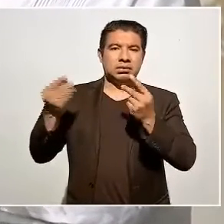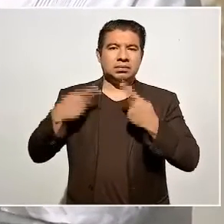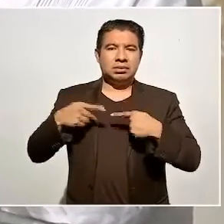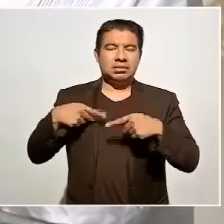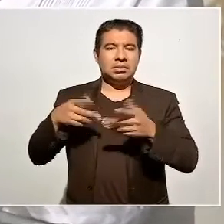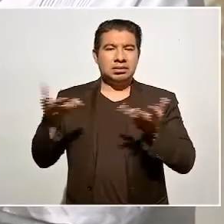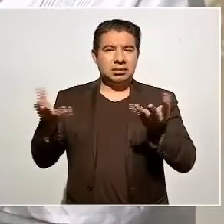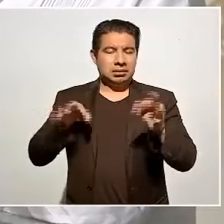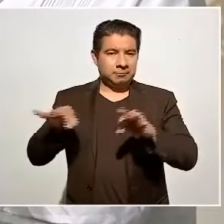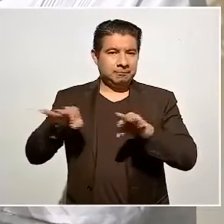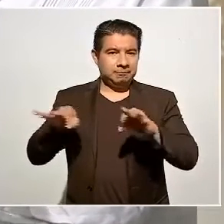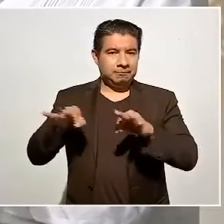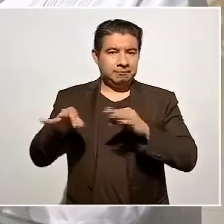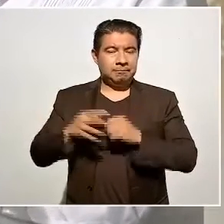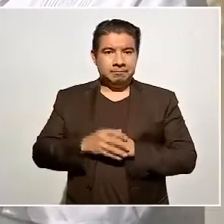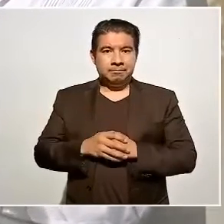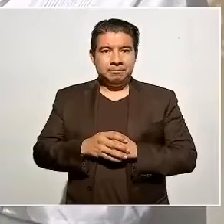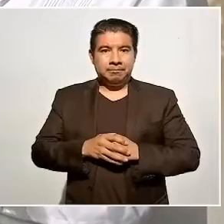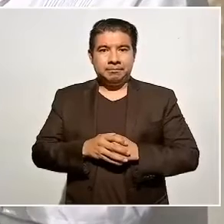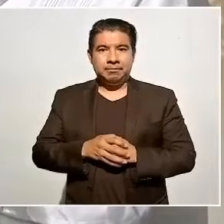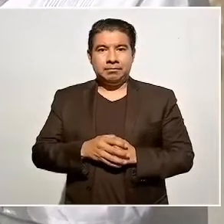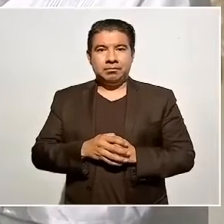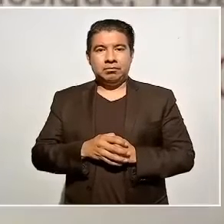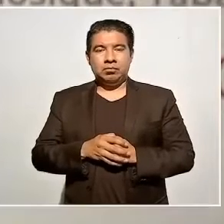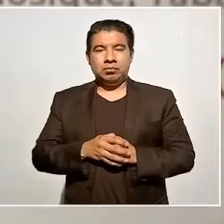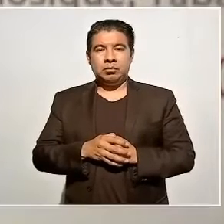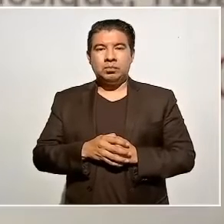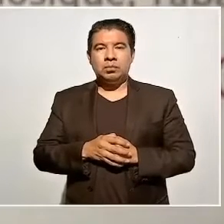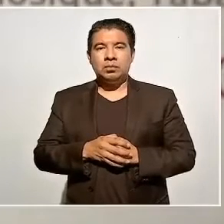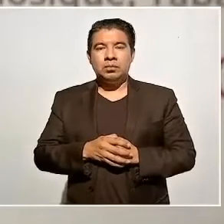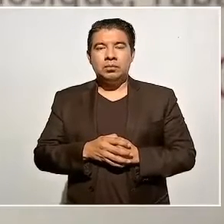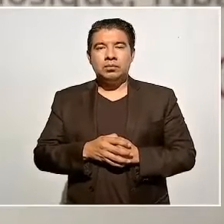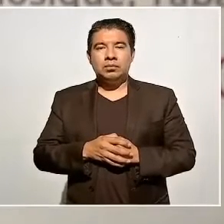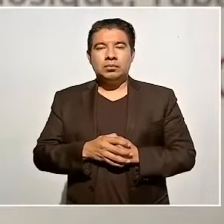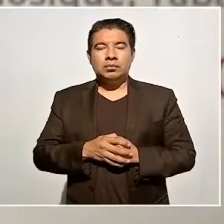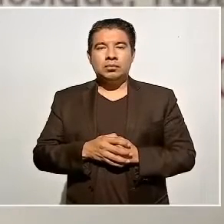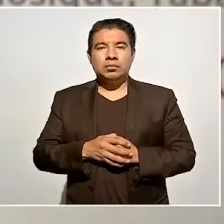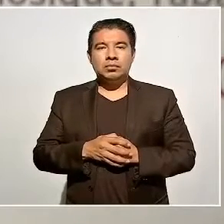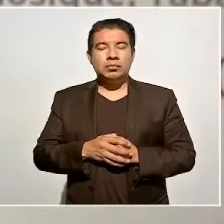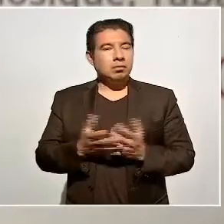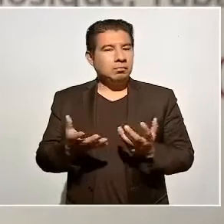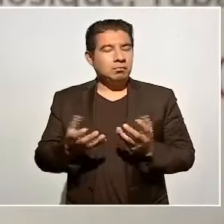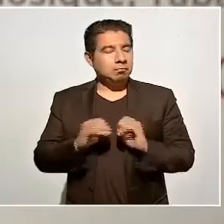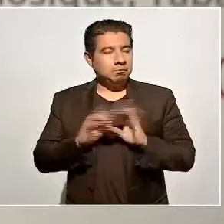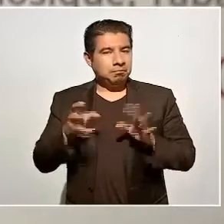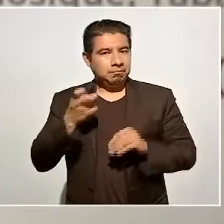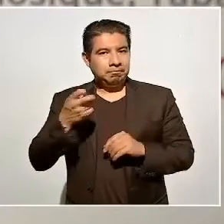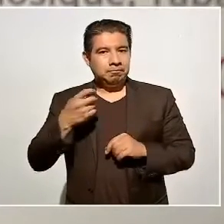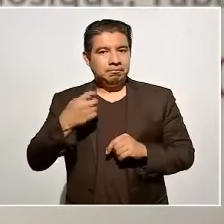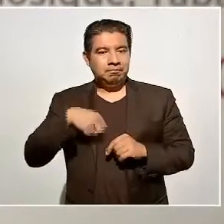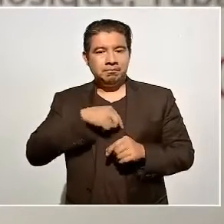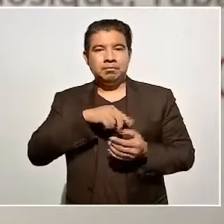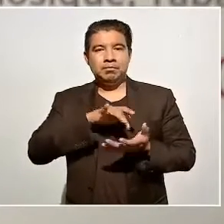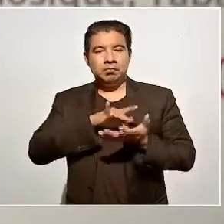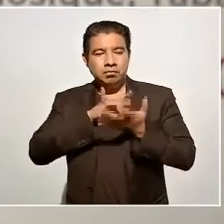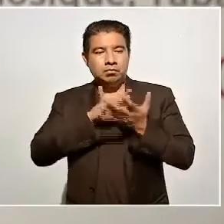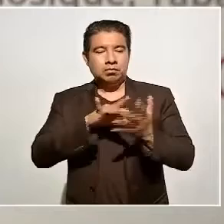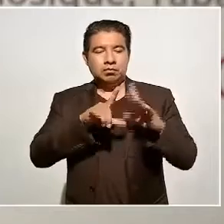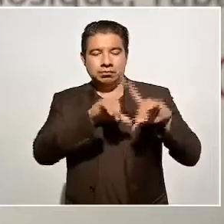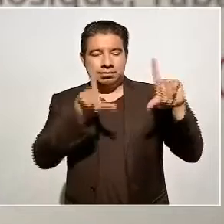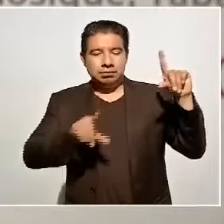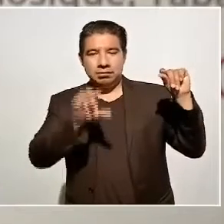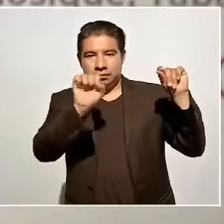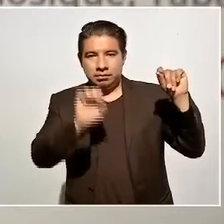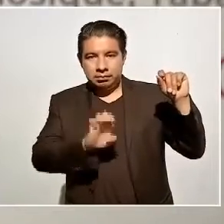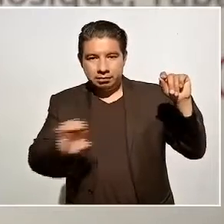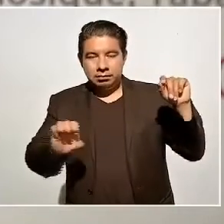muchos empleos. Por eso tenemos que seguir impulsando el desarrollo del sureste